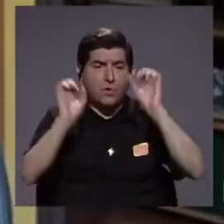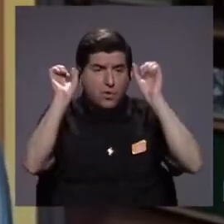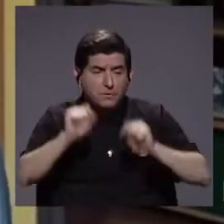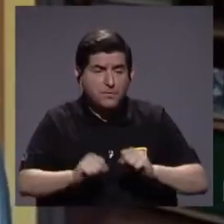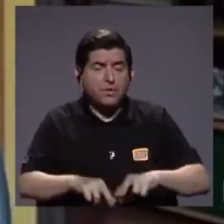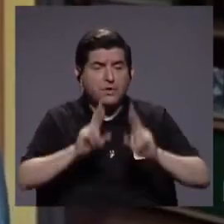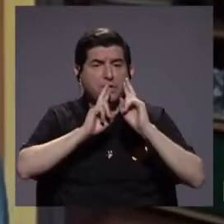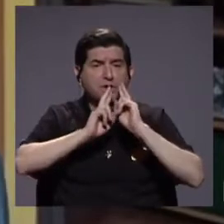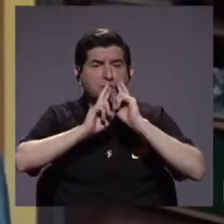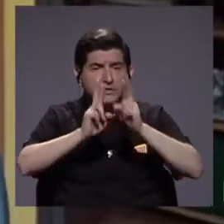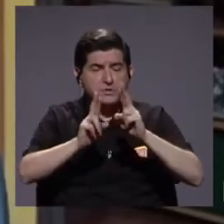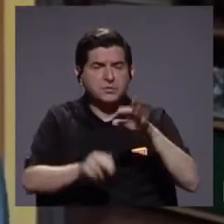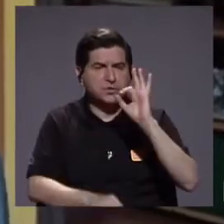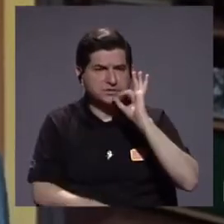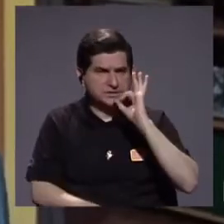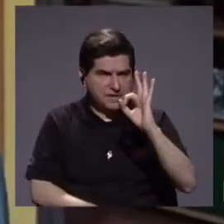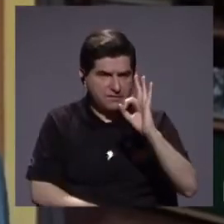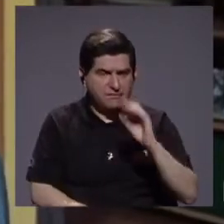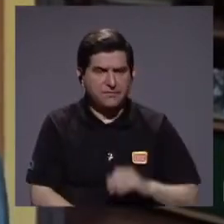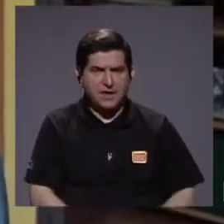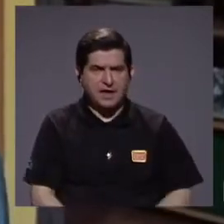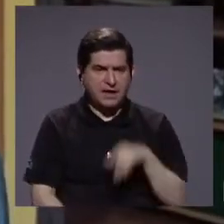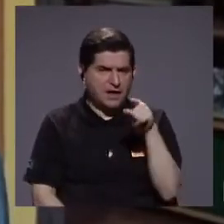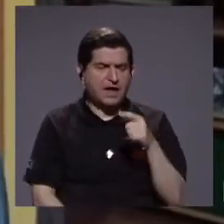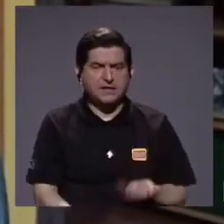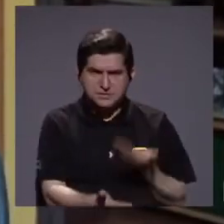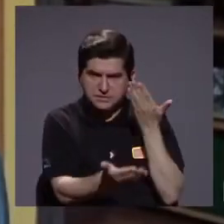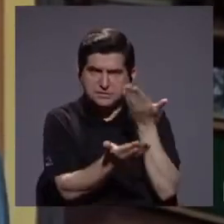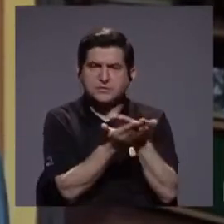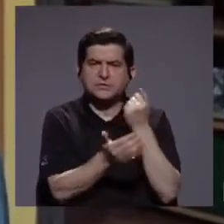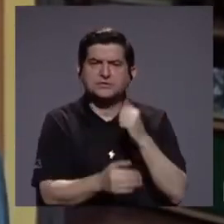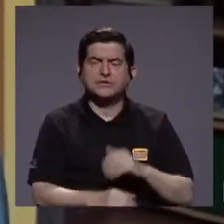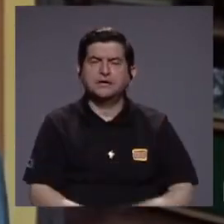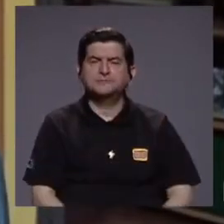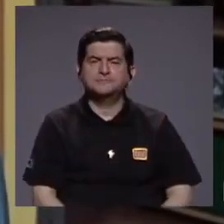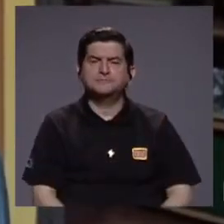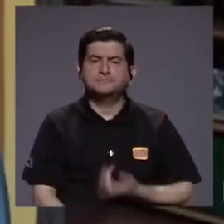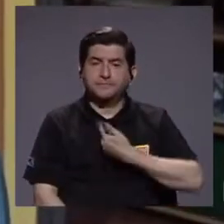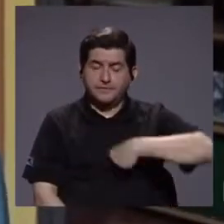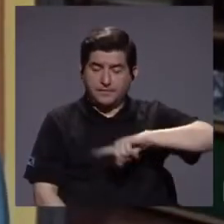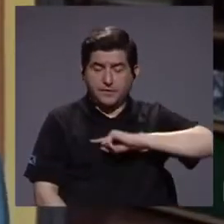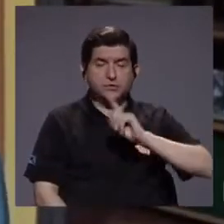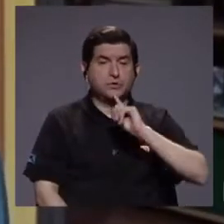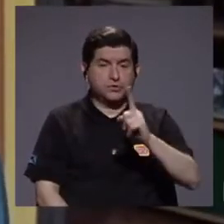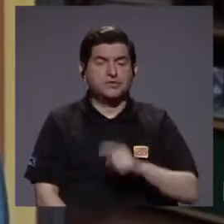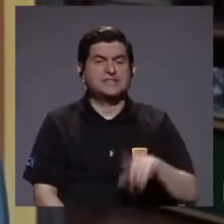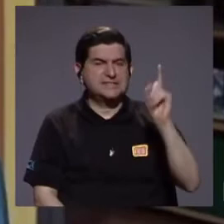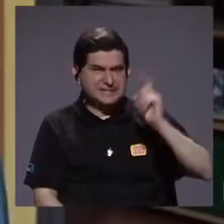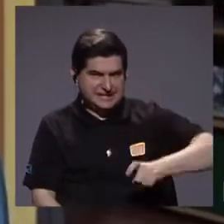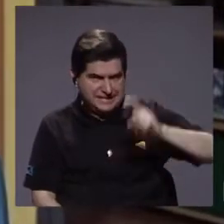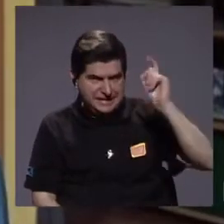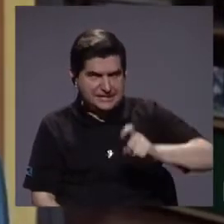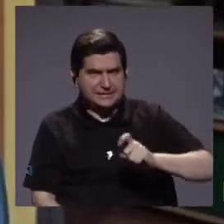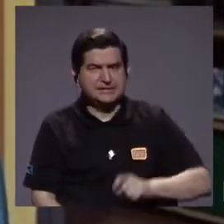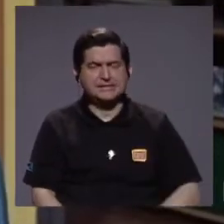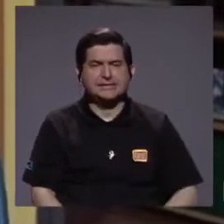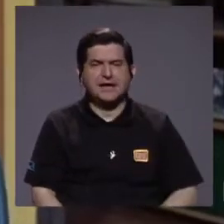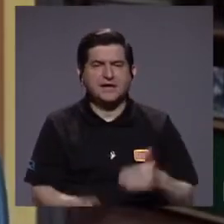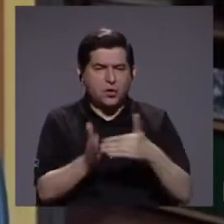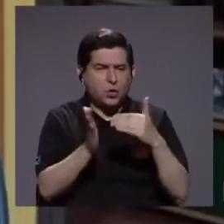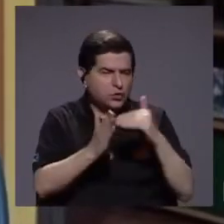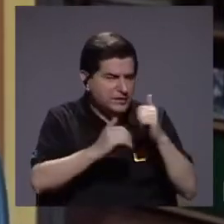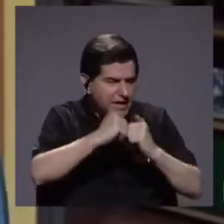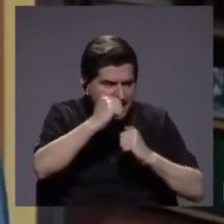para poder responder bien este planteamiento. Entonces, hemos dicho que se requiere de una